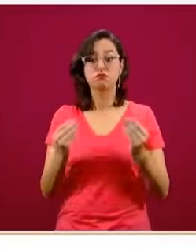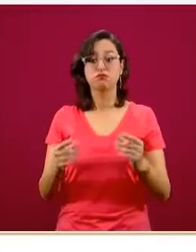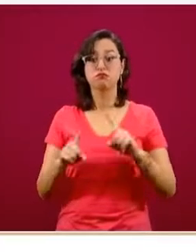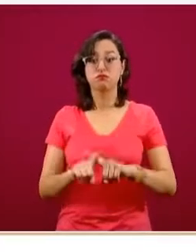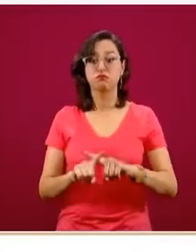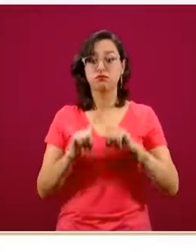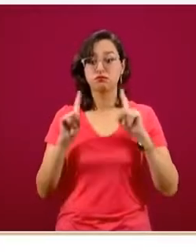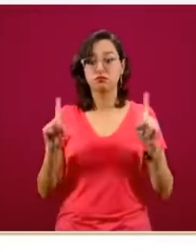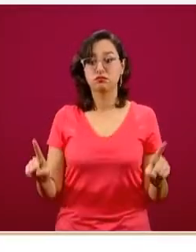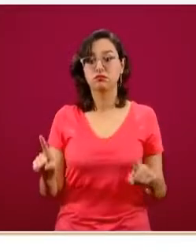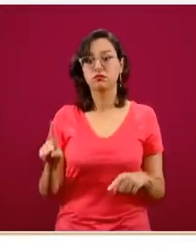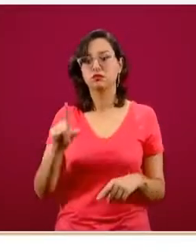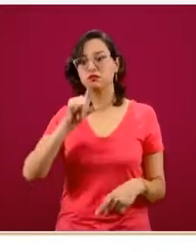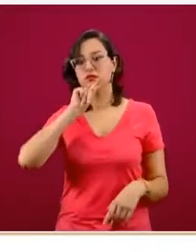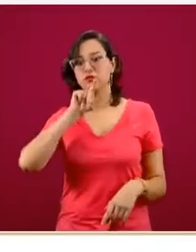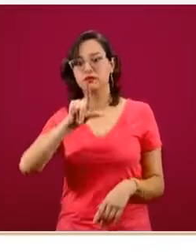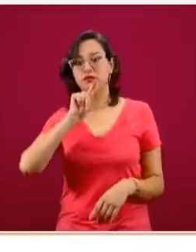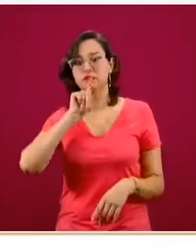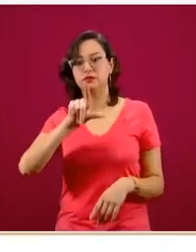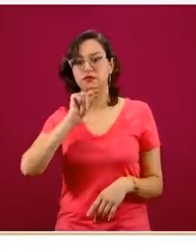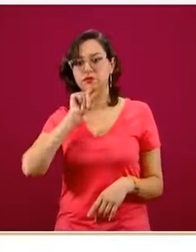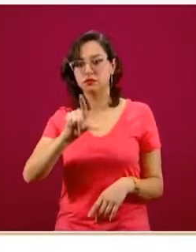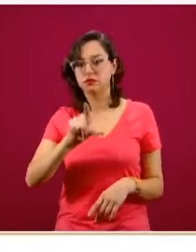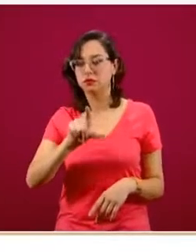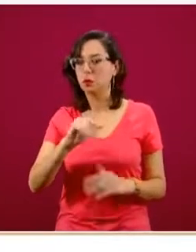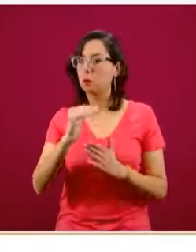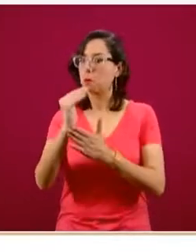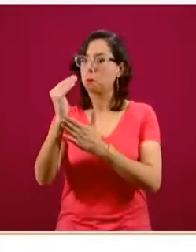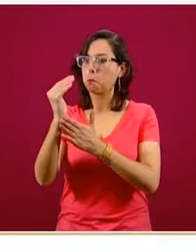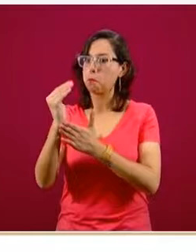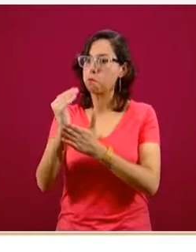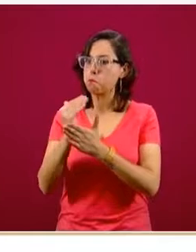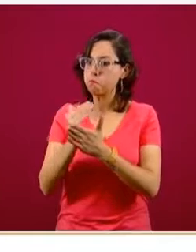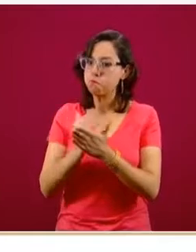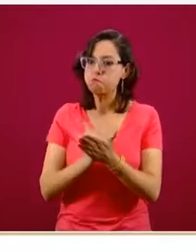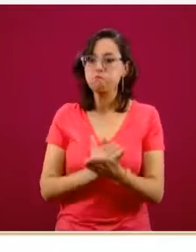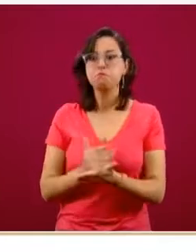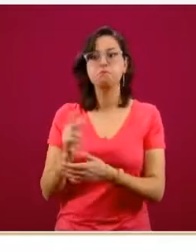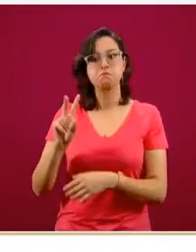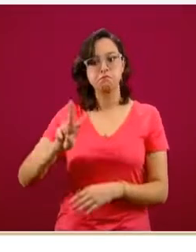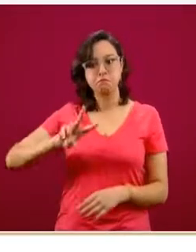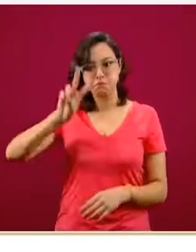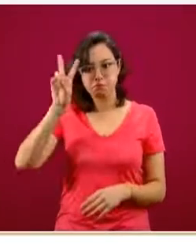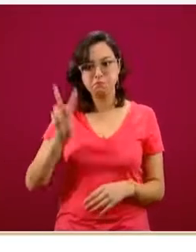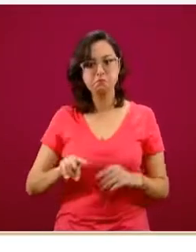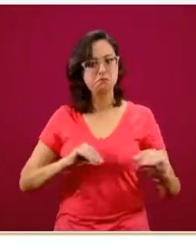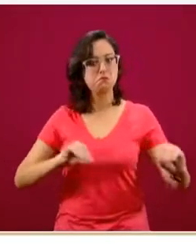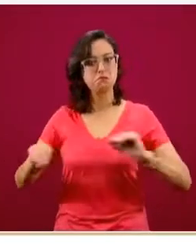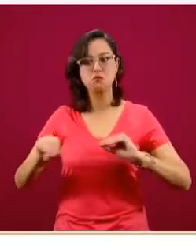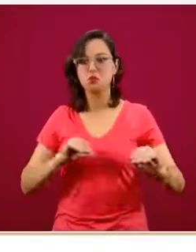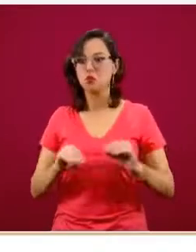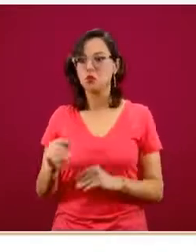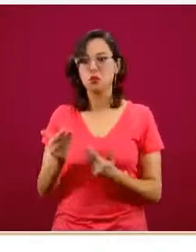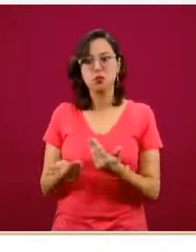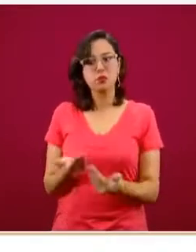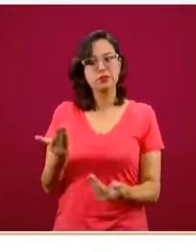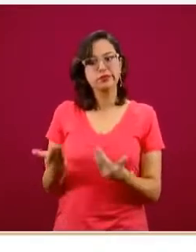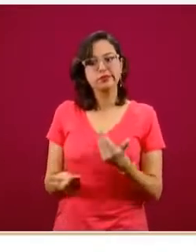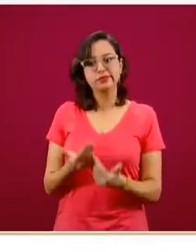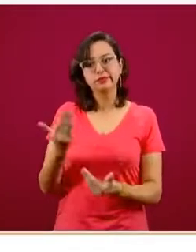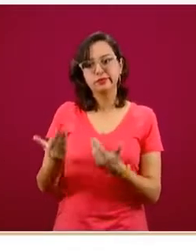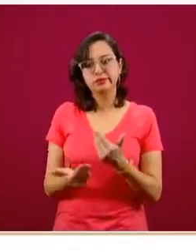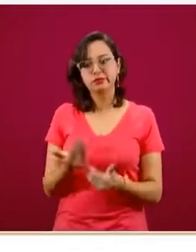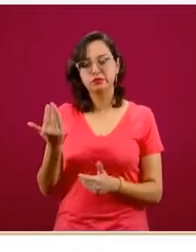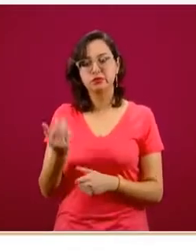presenta el estado de Jalisco, que en ambas fuentes muestra un franco descenso en la movilidad ciudadana, tanto